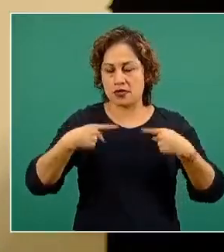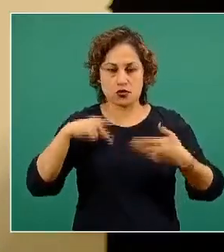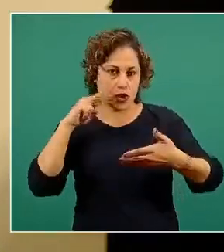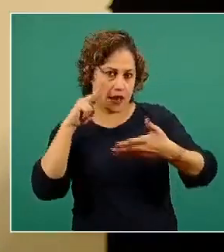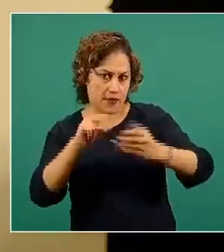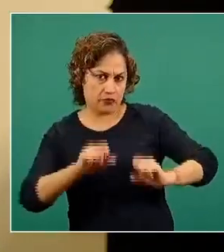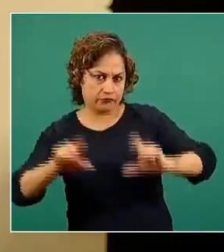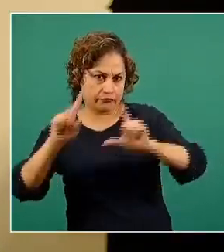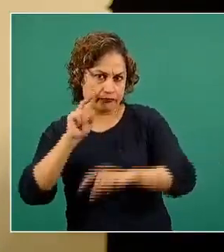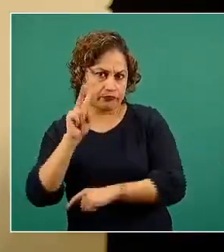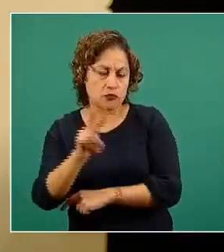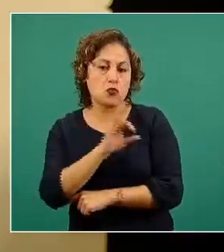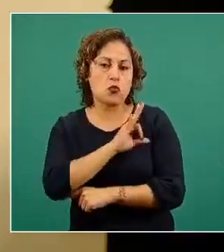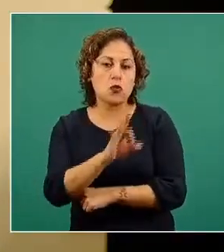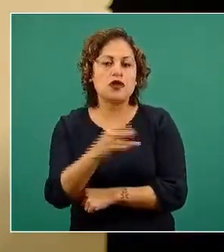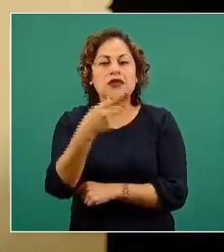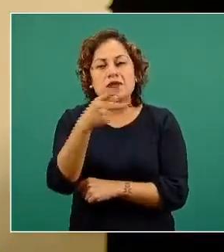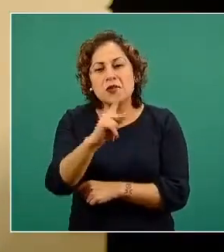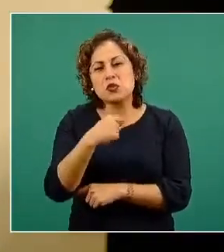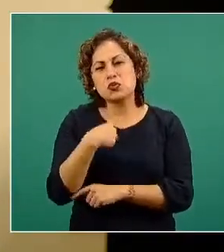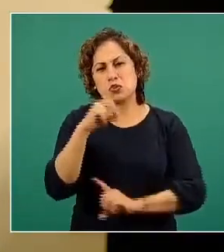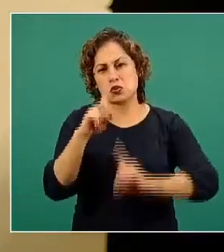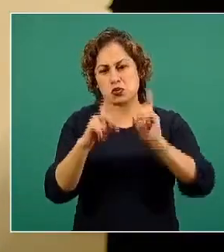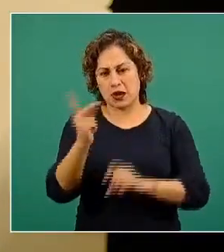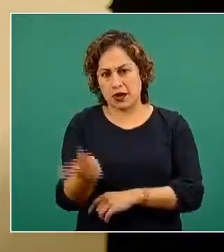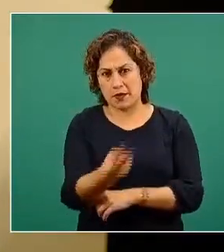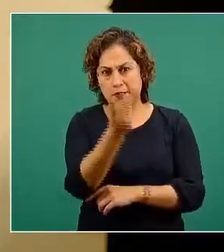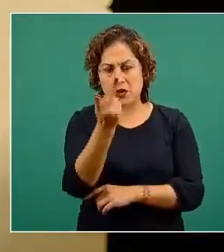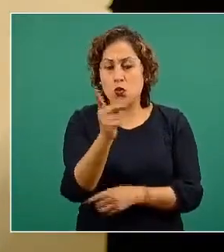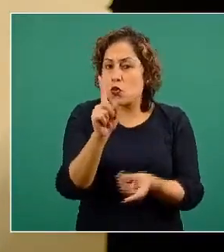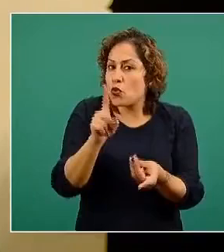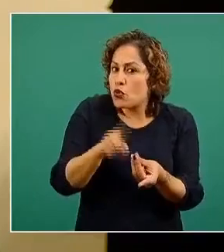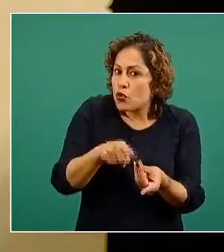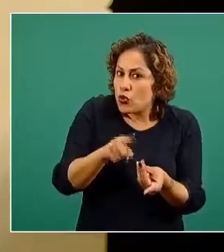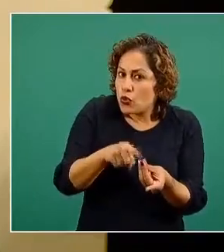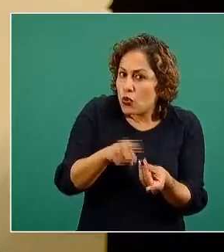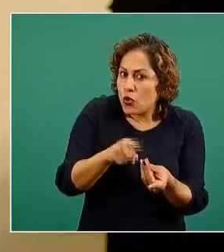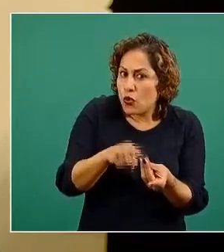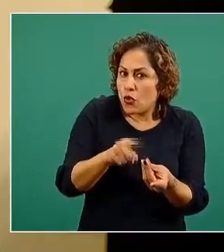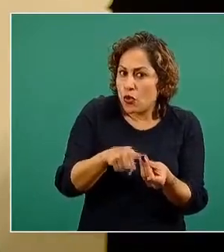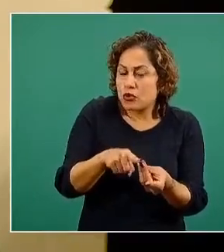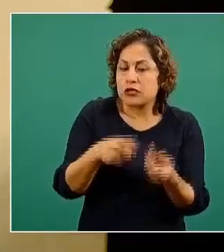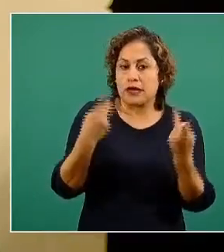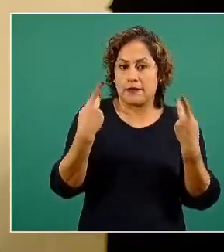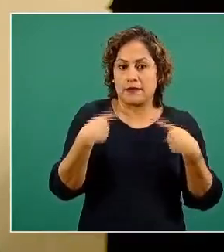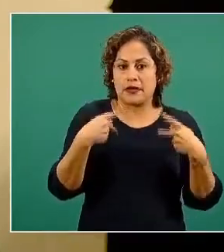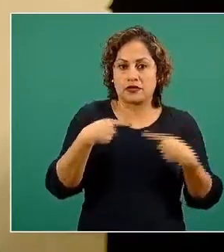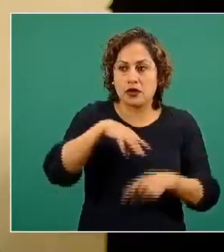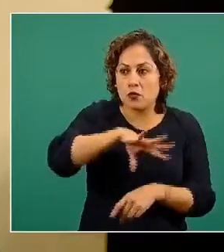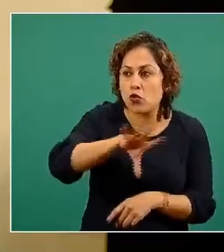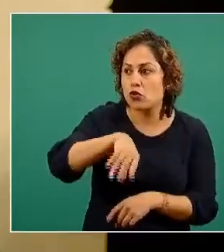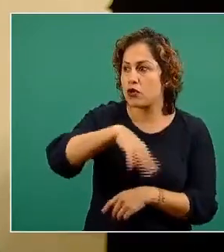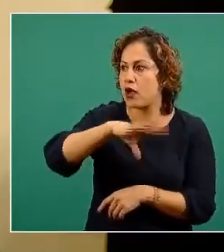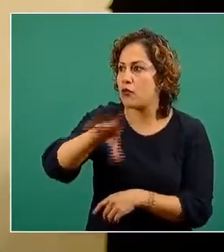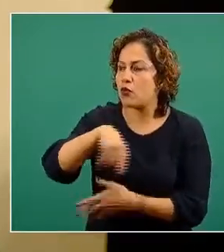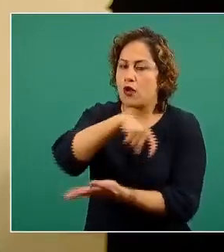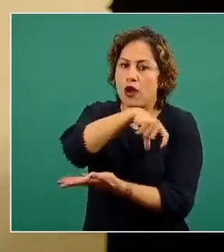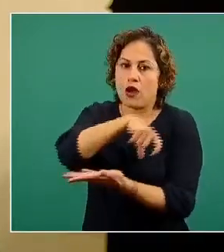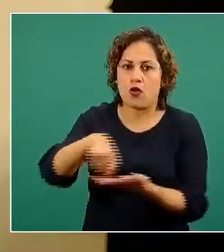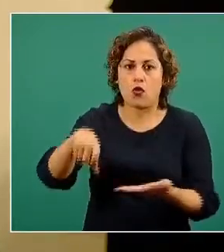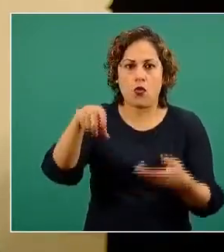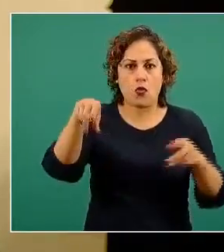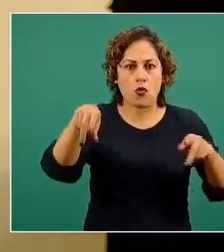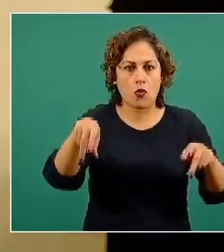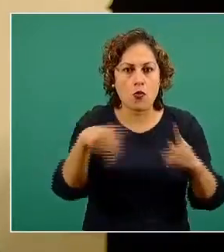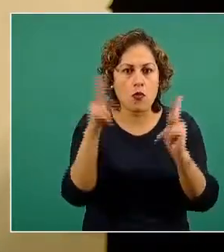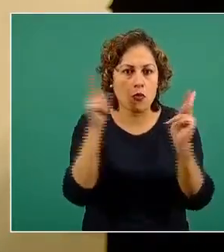no sé si haya alguna manera de identificar en dónde y a dónde puede acudir la gente para que no estén haciendo estos peregrinares de horas por la ciudad para conseguir estos